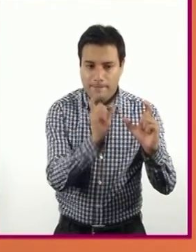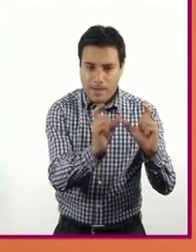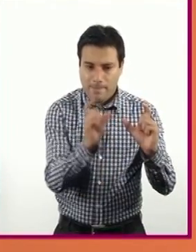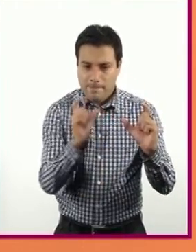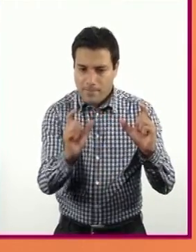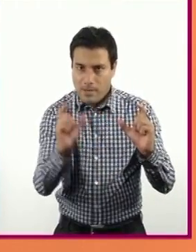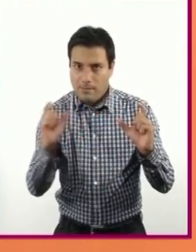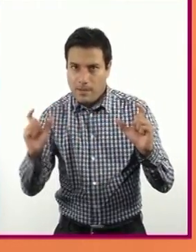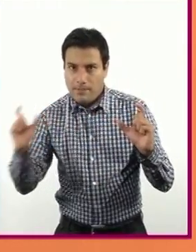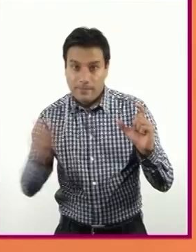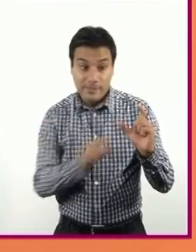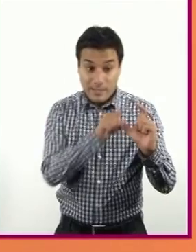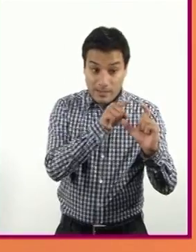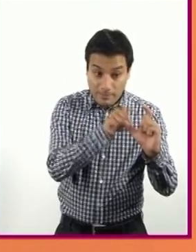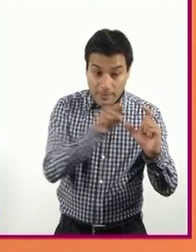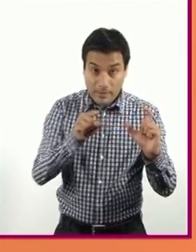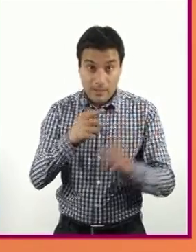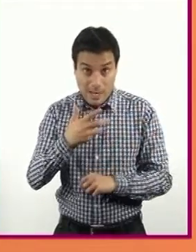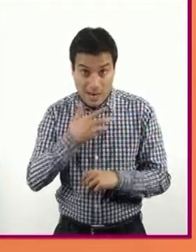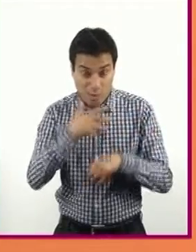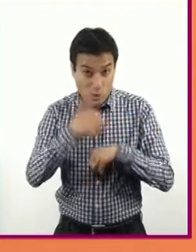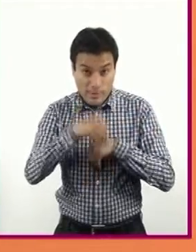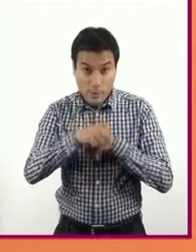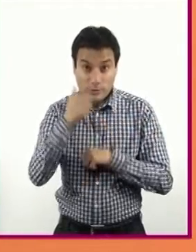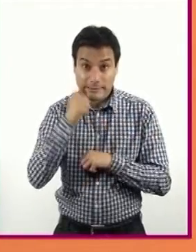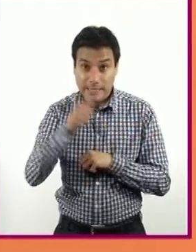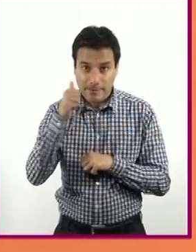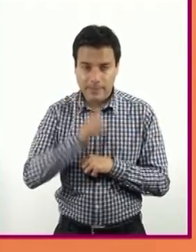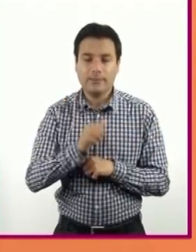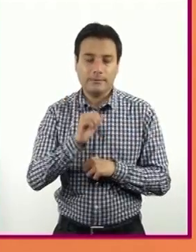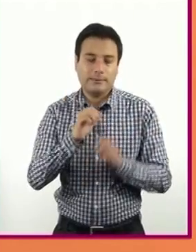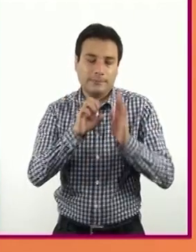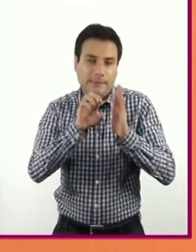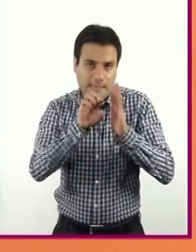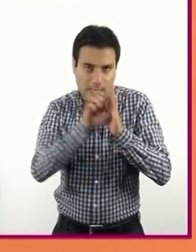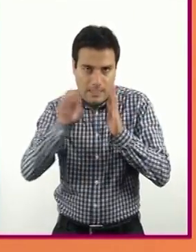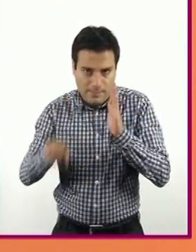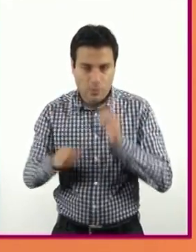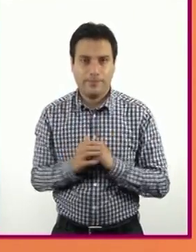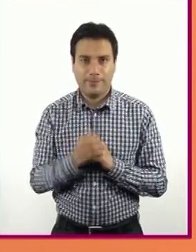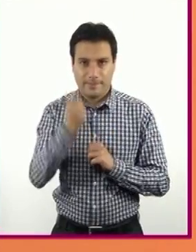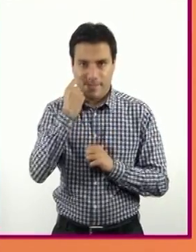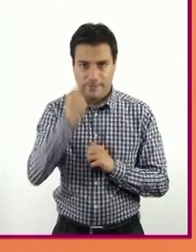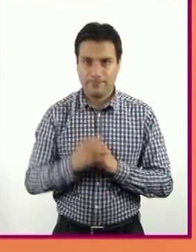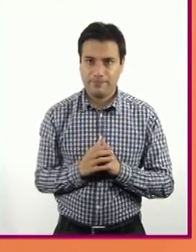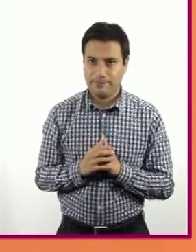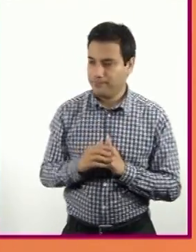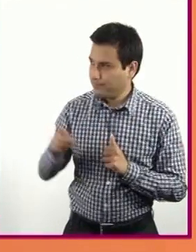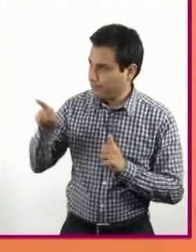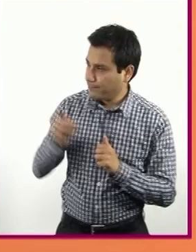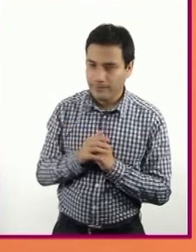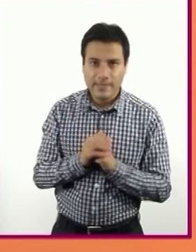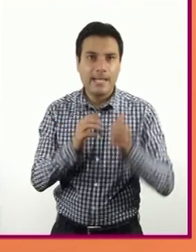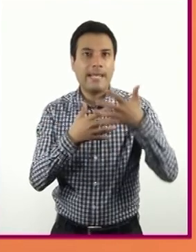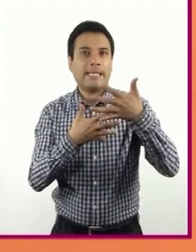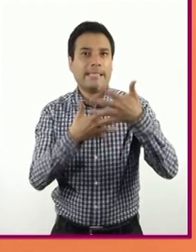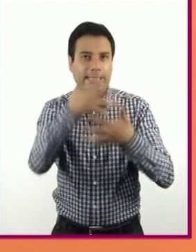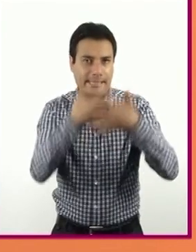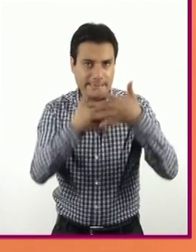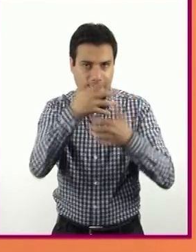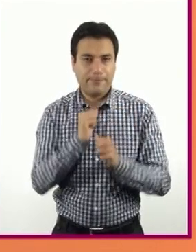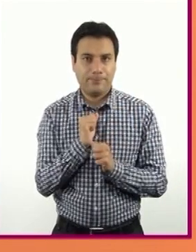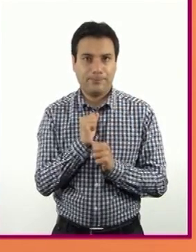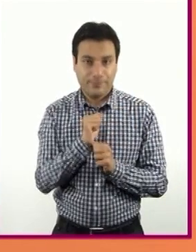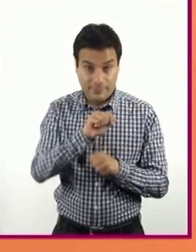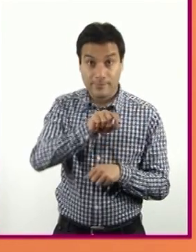sucesión? Así es. Vamos a ver un ejemplo. El primer término de la sucesión es 15.